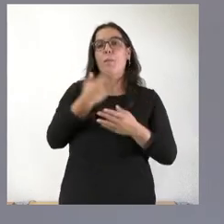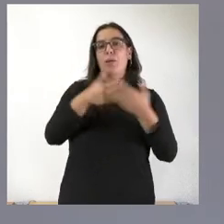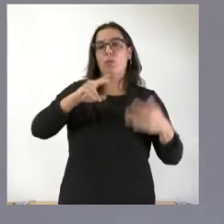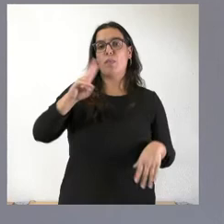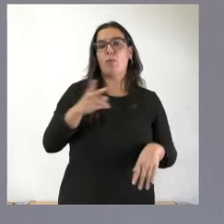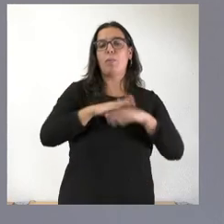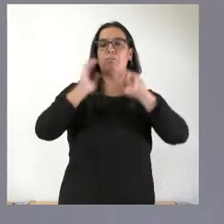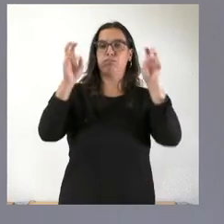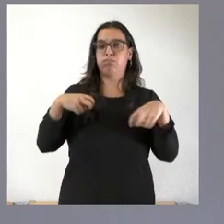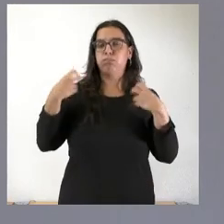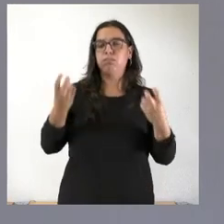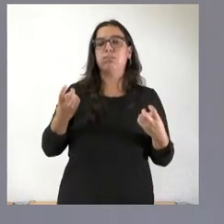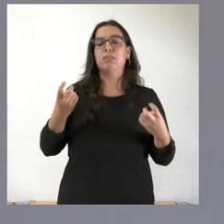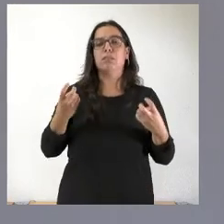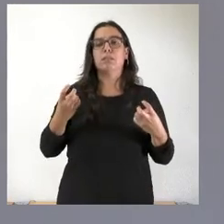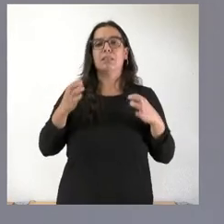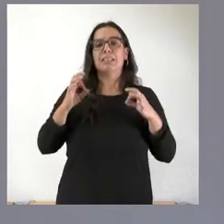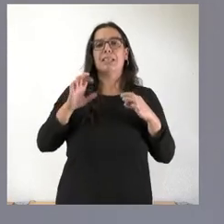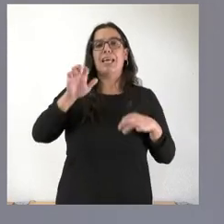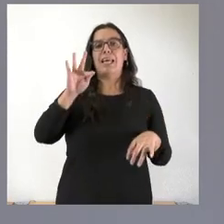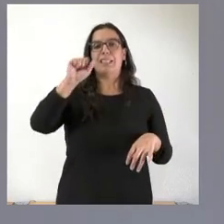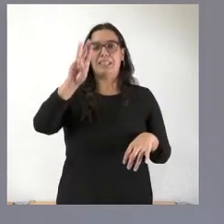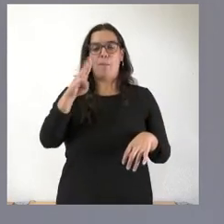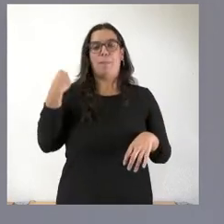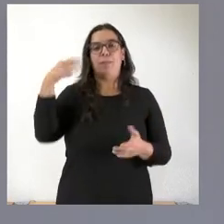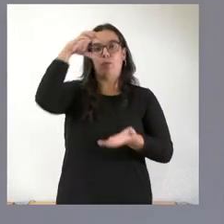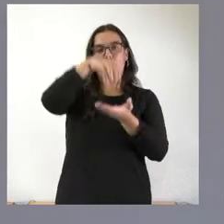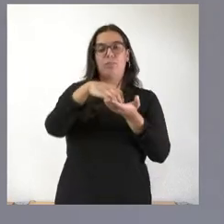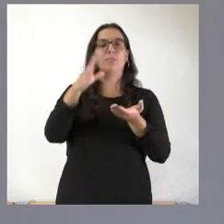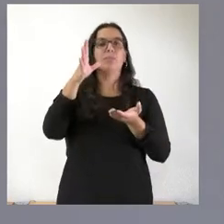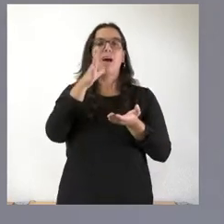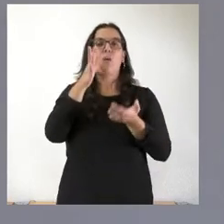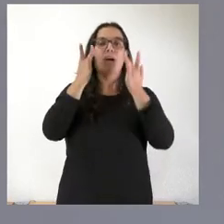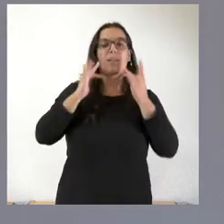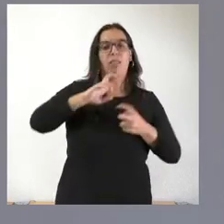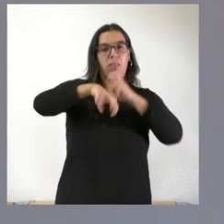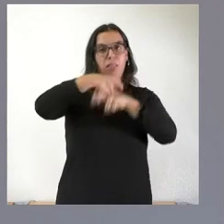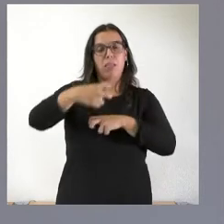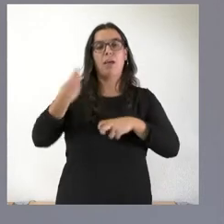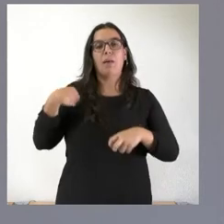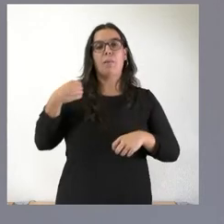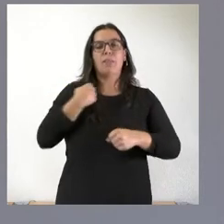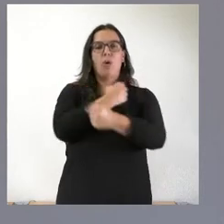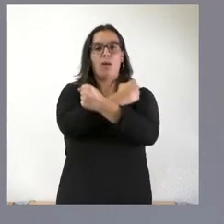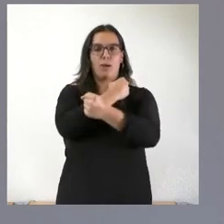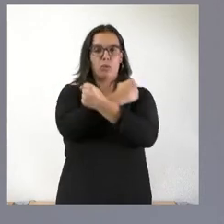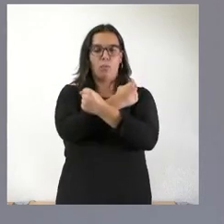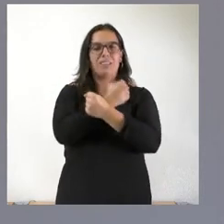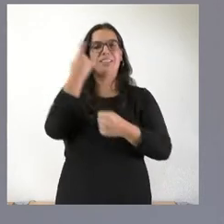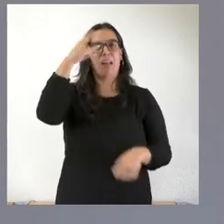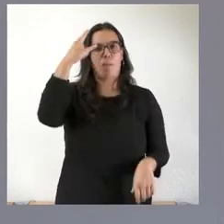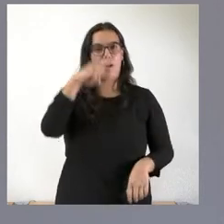la remodelación de la ETAP, de la Estación de Tratamiento de Agua Potable en Alba de Tormes, en Salamanca. Asimismo,